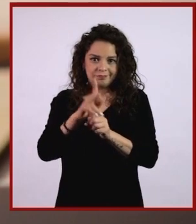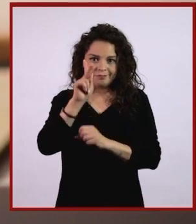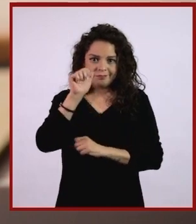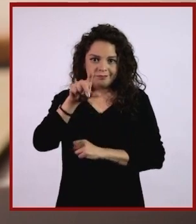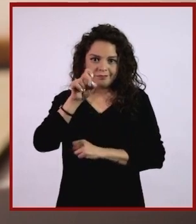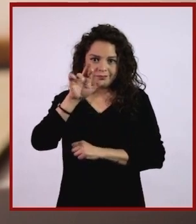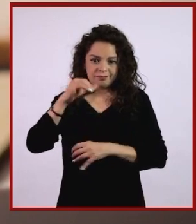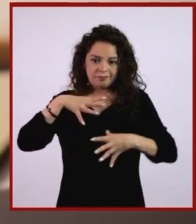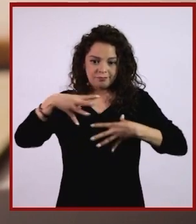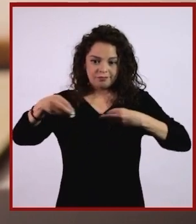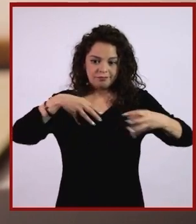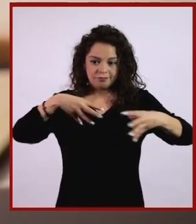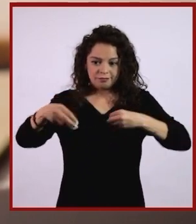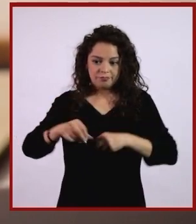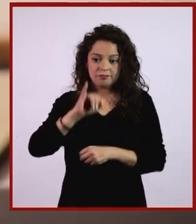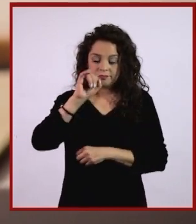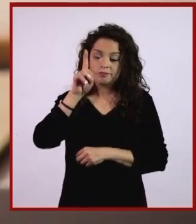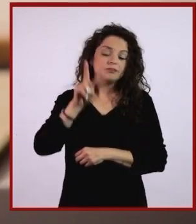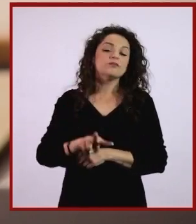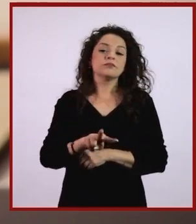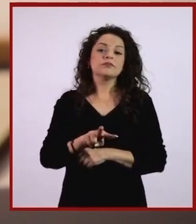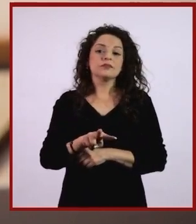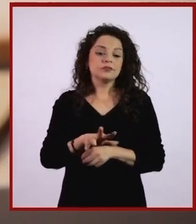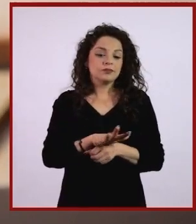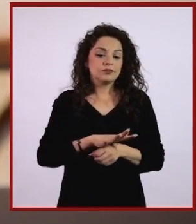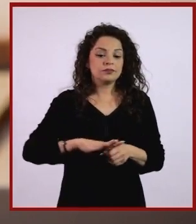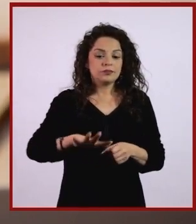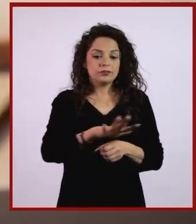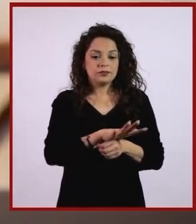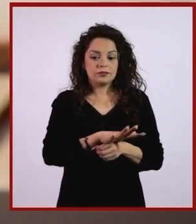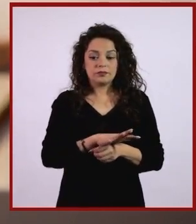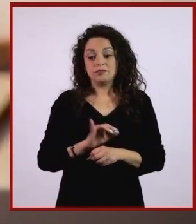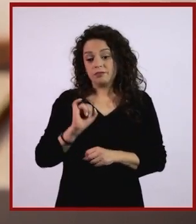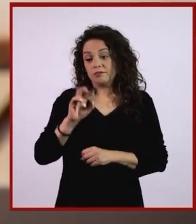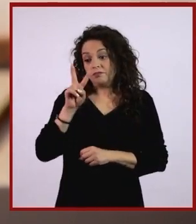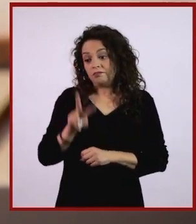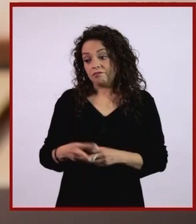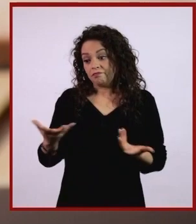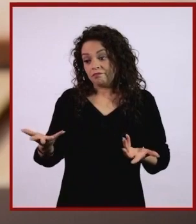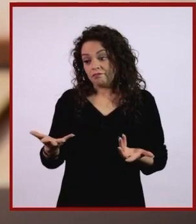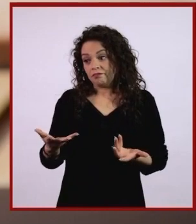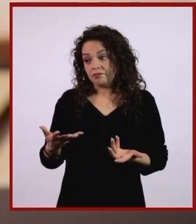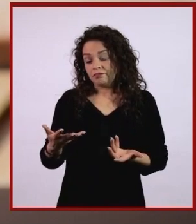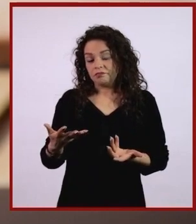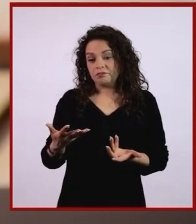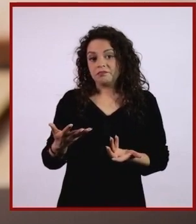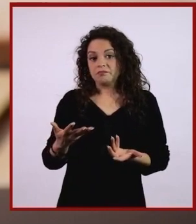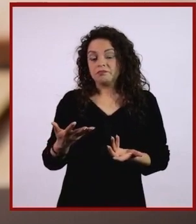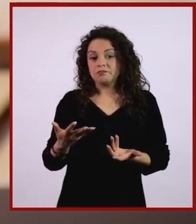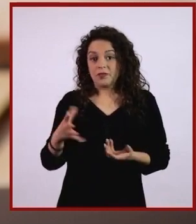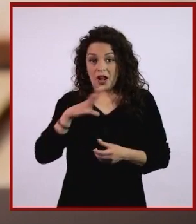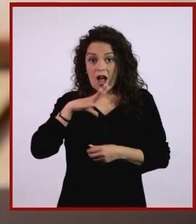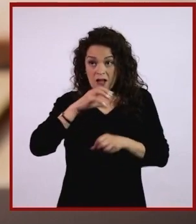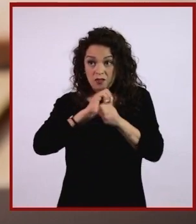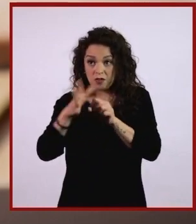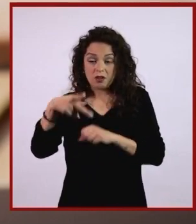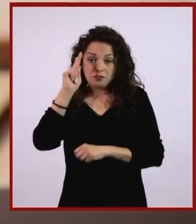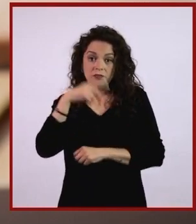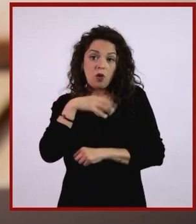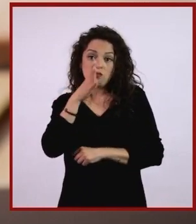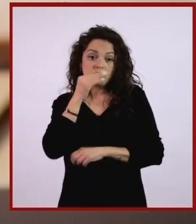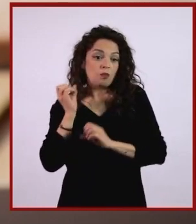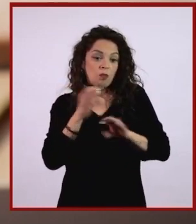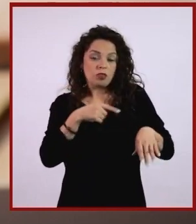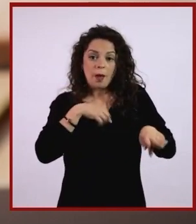pandemia, hay una parte de la sociedad mexicana que dice, pues sí, lo siento, pero yo no puedo dejar de trabajar, ¿no? Dejo